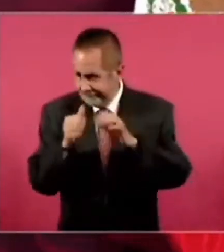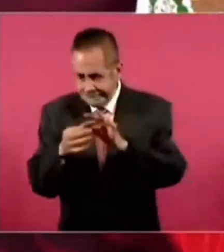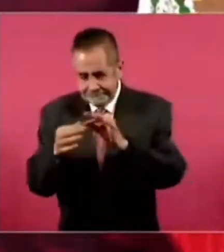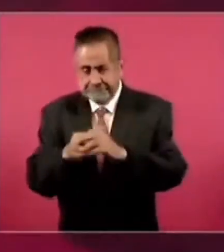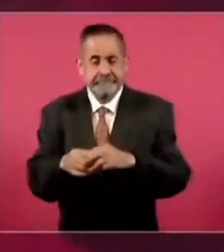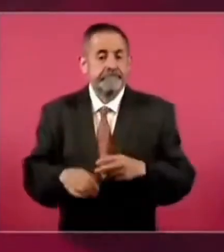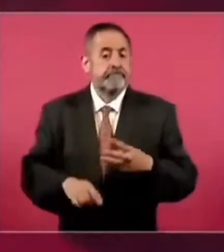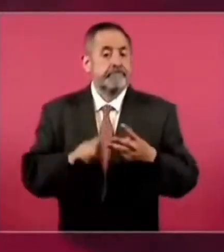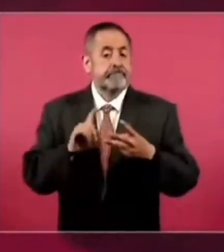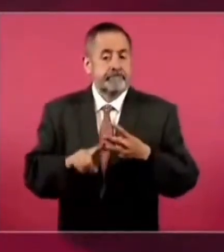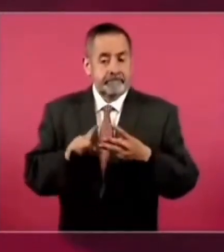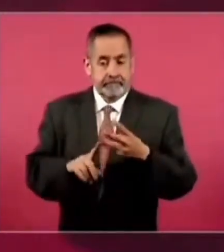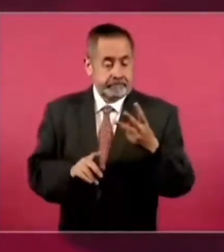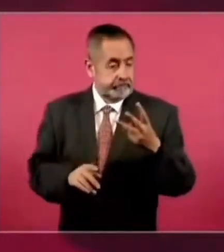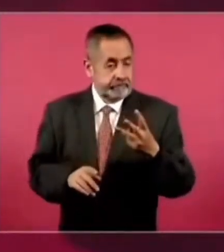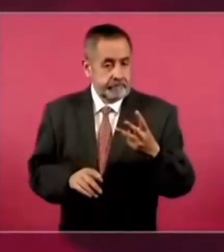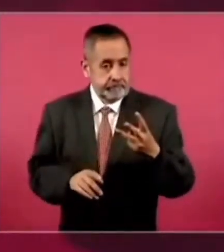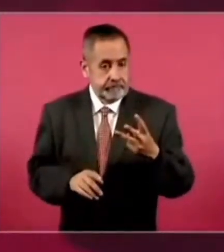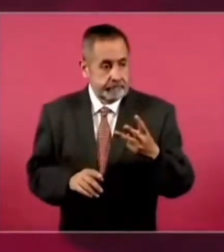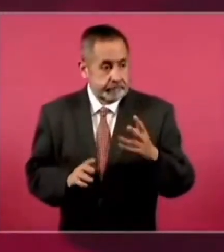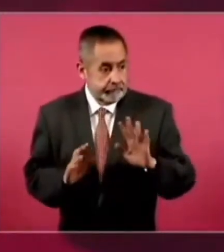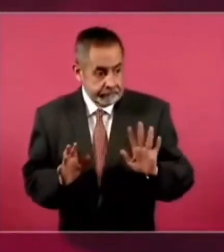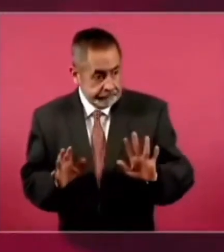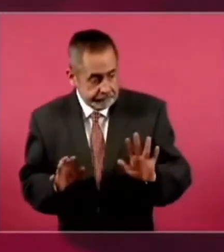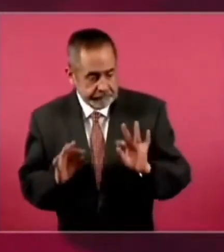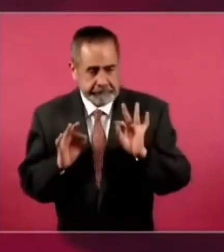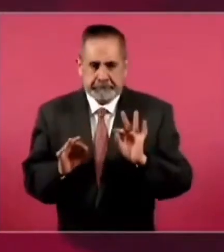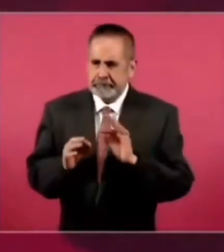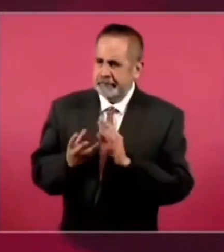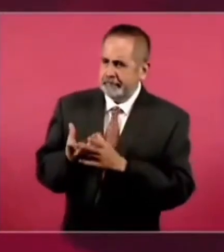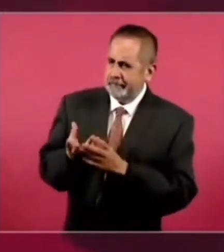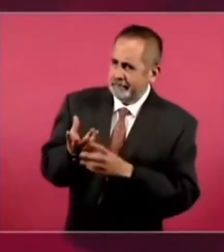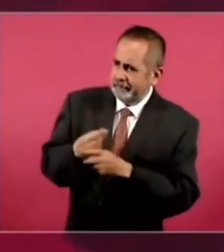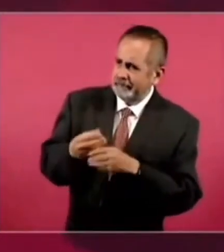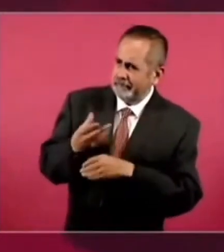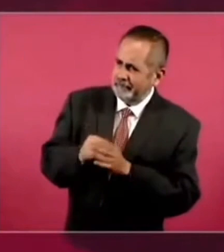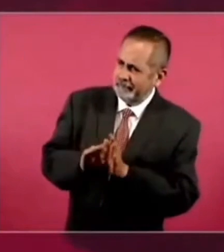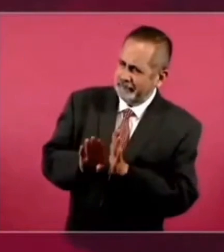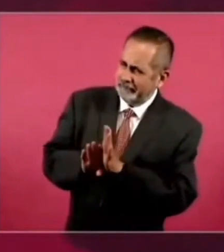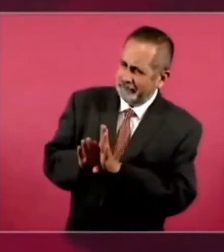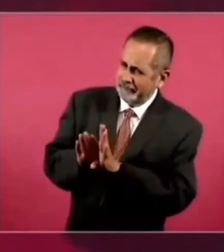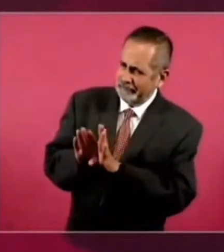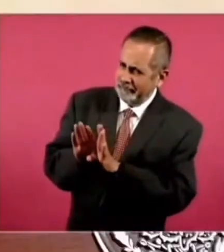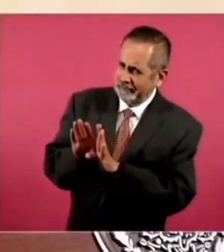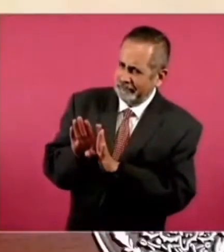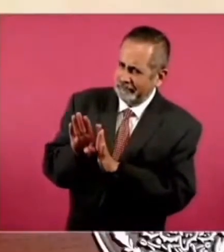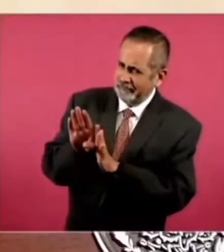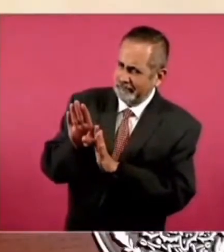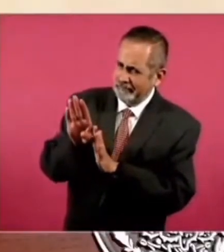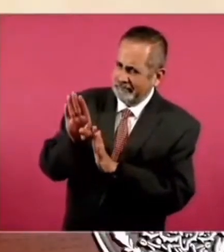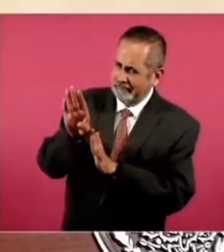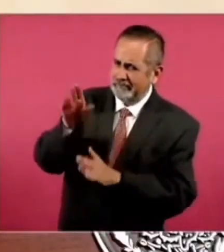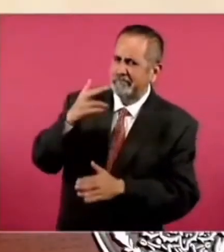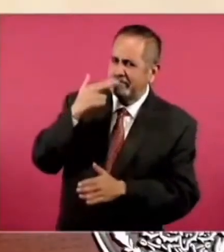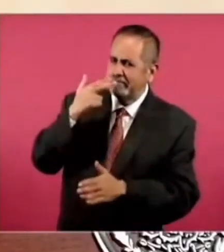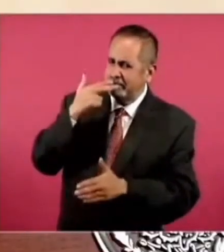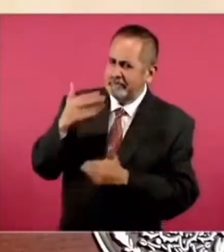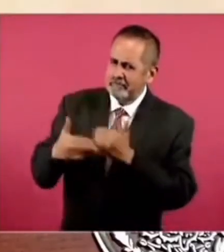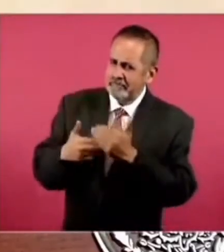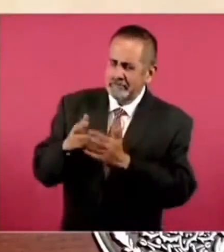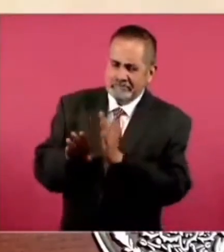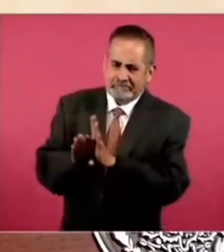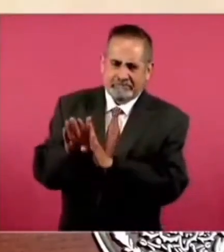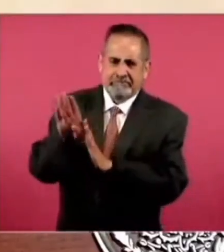Y ahora estamos levantando todo el sistema de salud. Y el